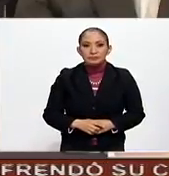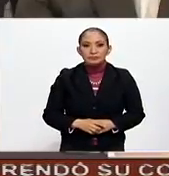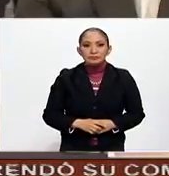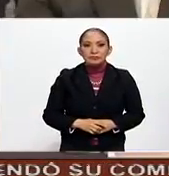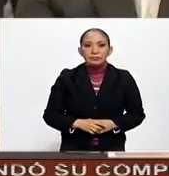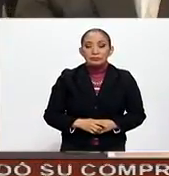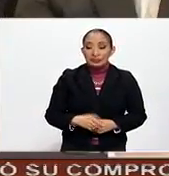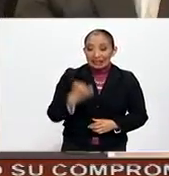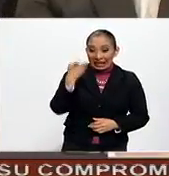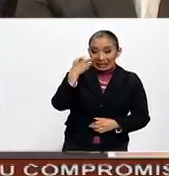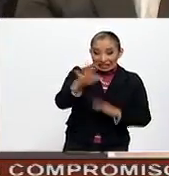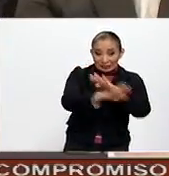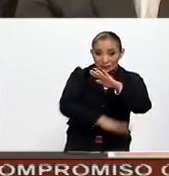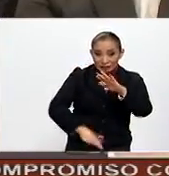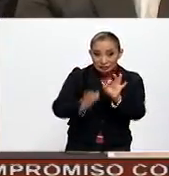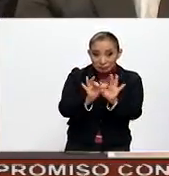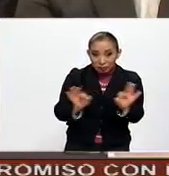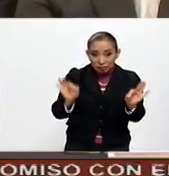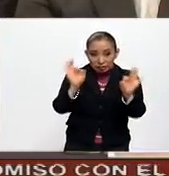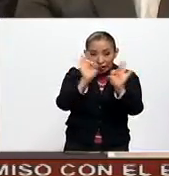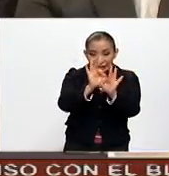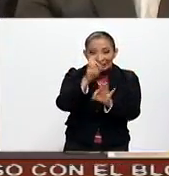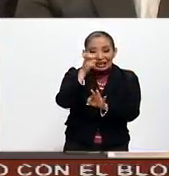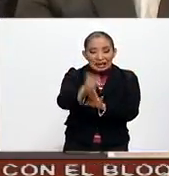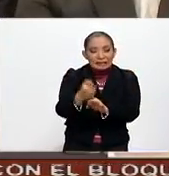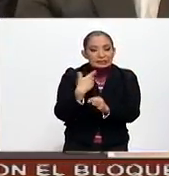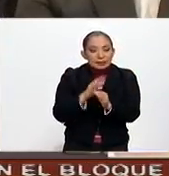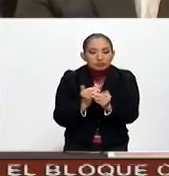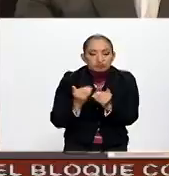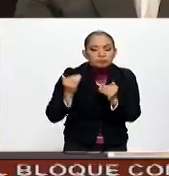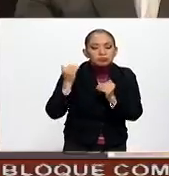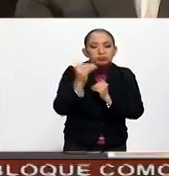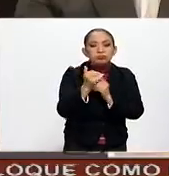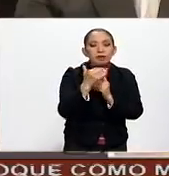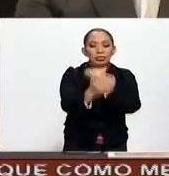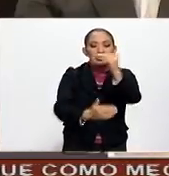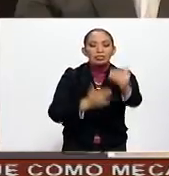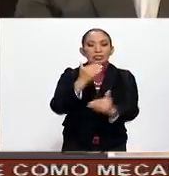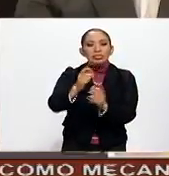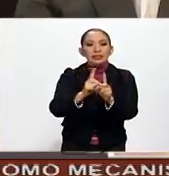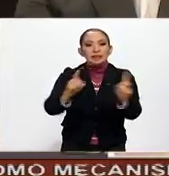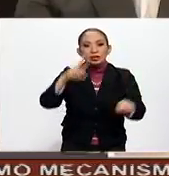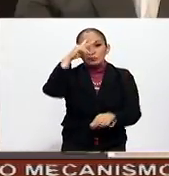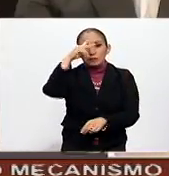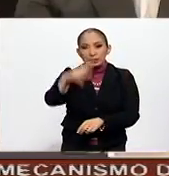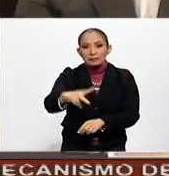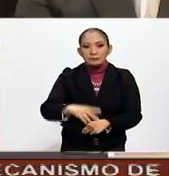Teniendo eso como eje, permita dar ese brinco y ese paso de desarrollo para México.